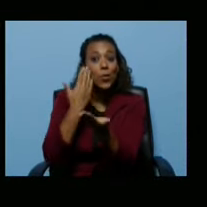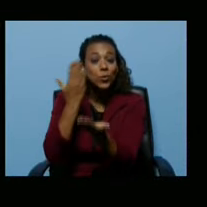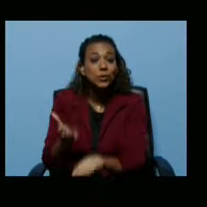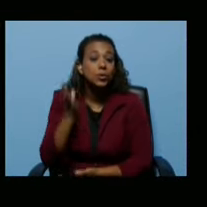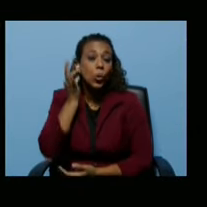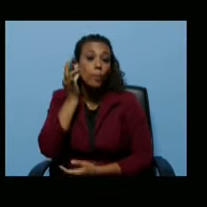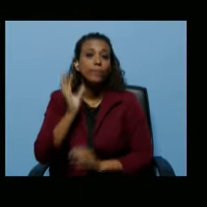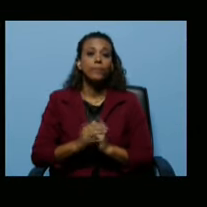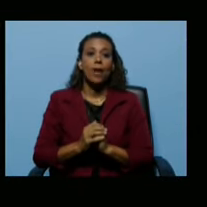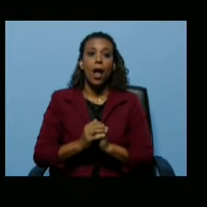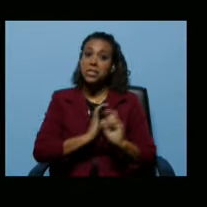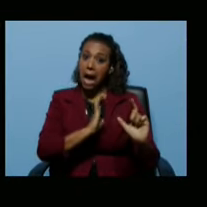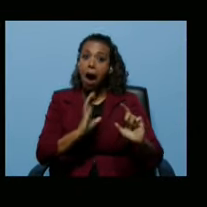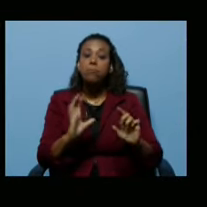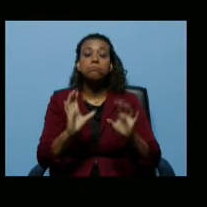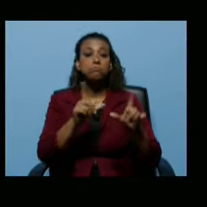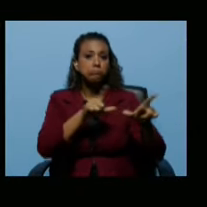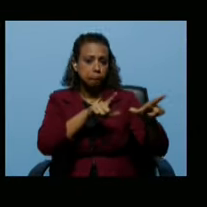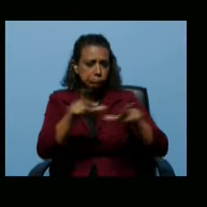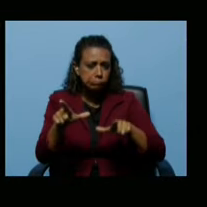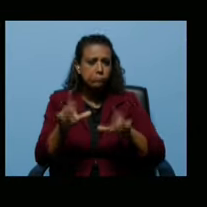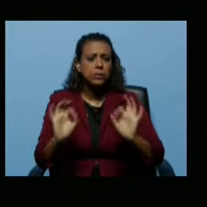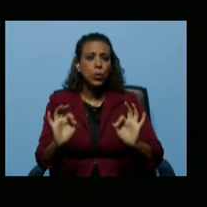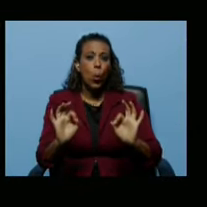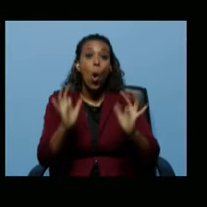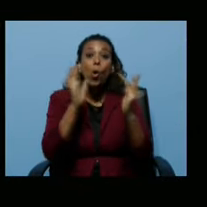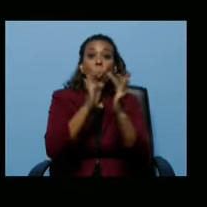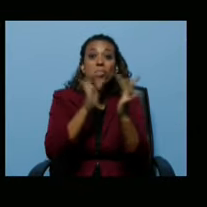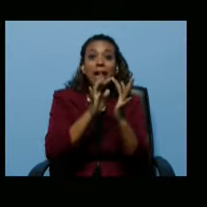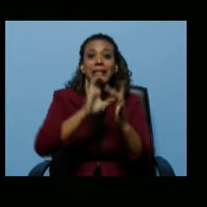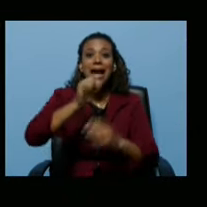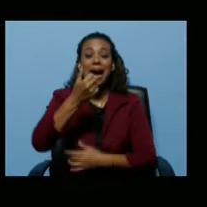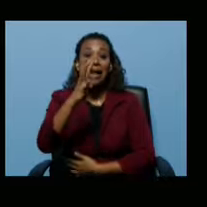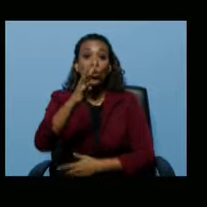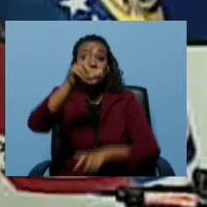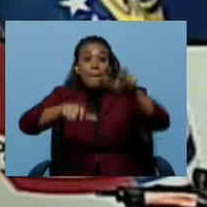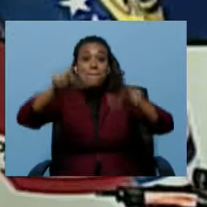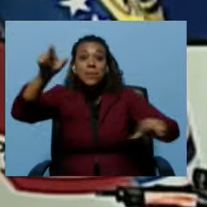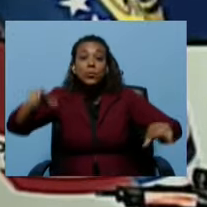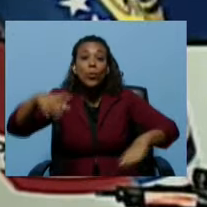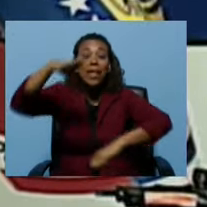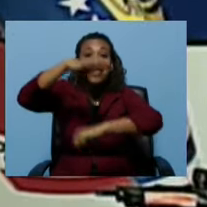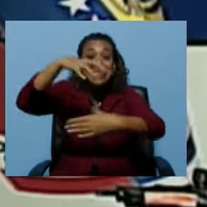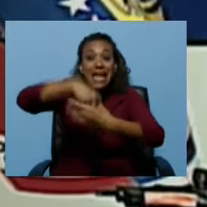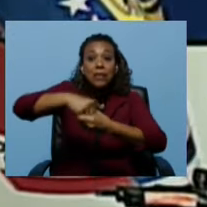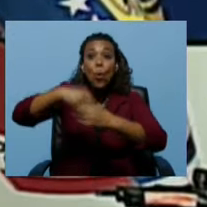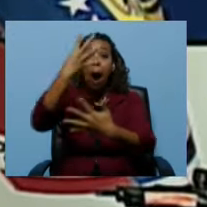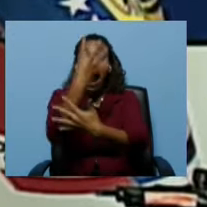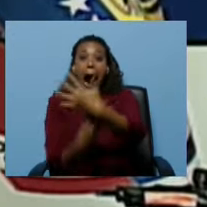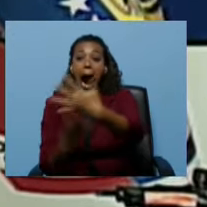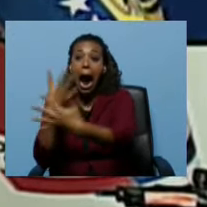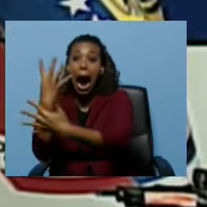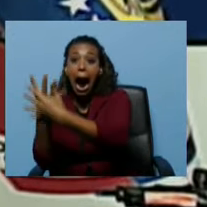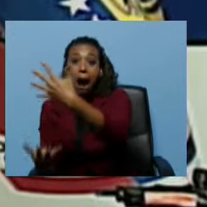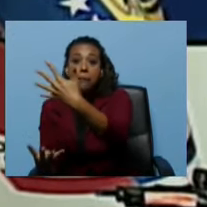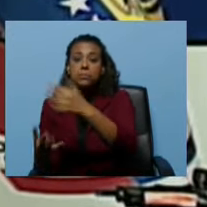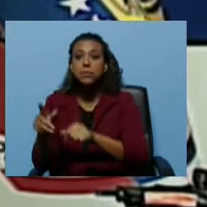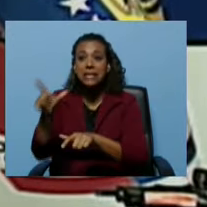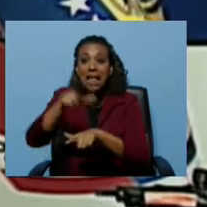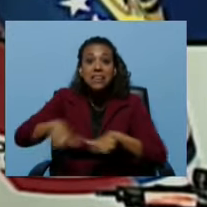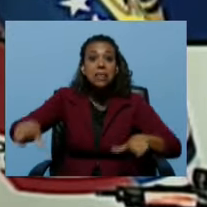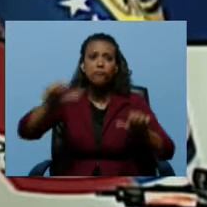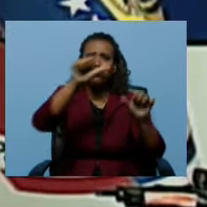Llegamos a la detención, ¿no? Al contacto de 14 ciudadanos en las cárceles. 14. Una